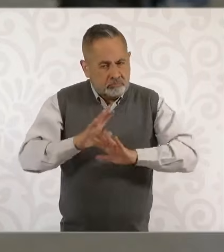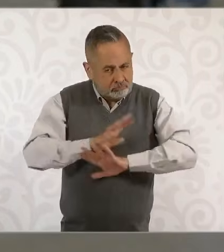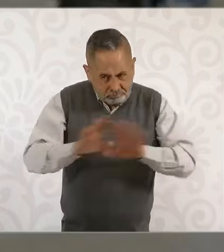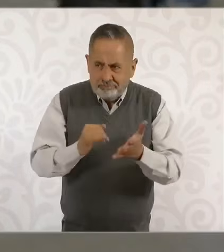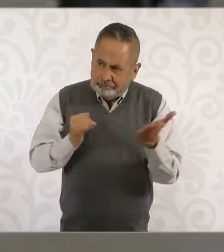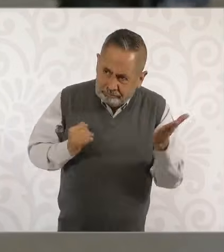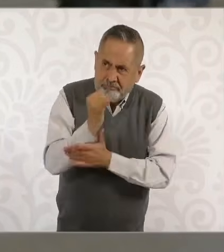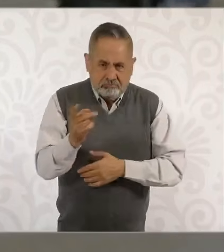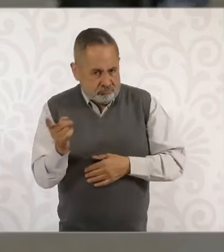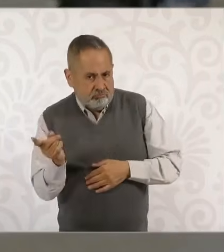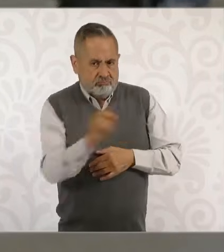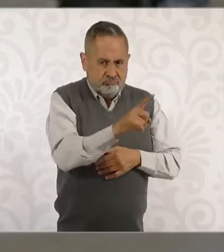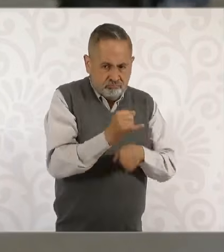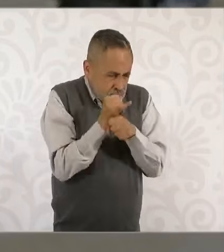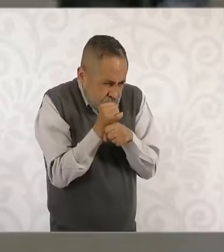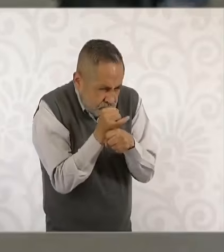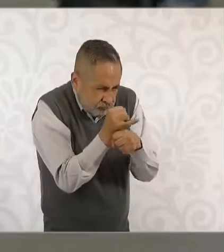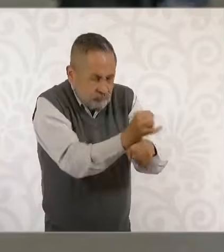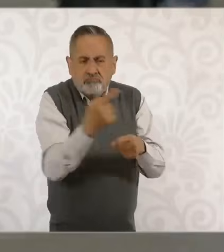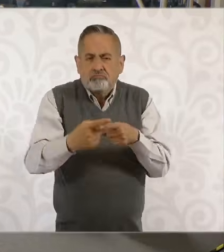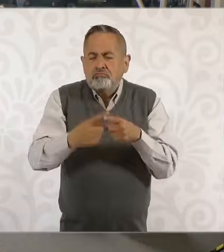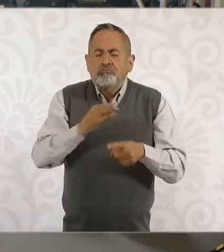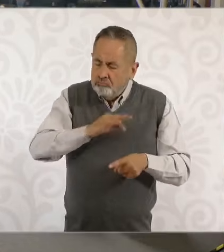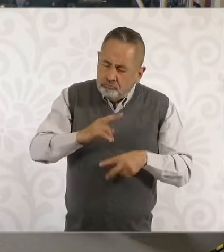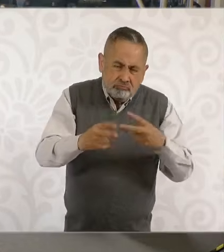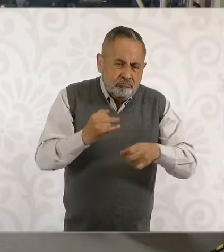investigación a una trama como esta?